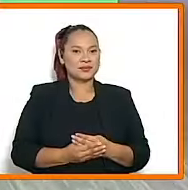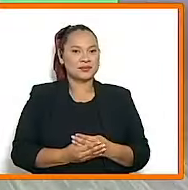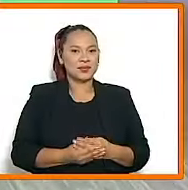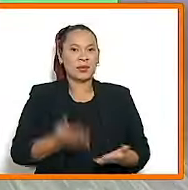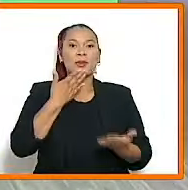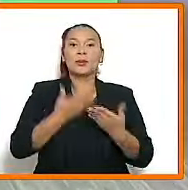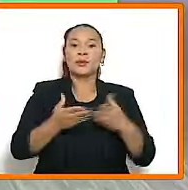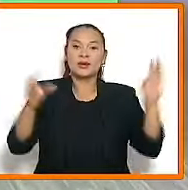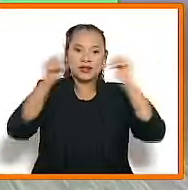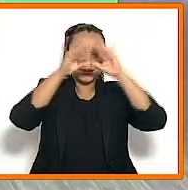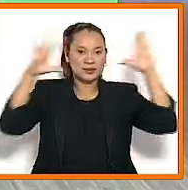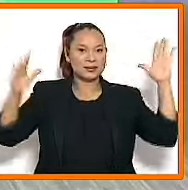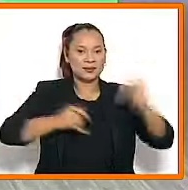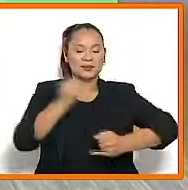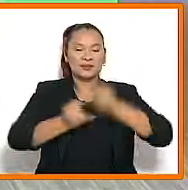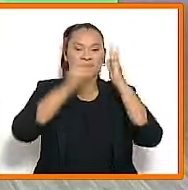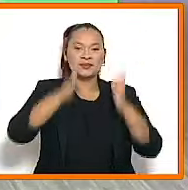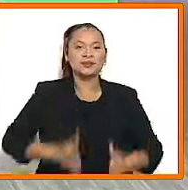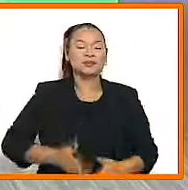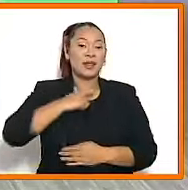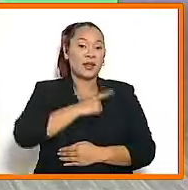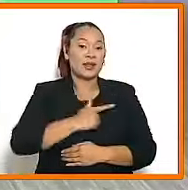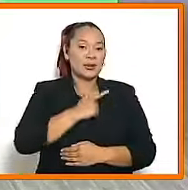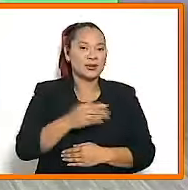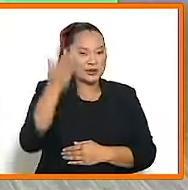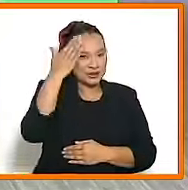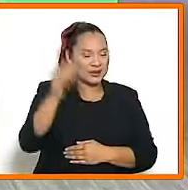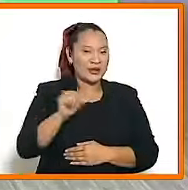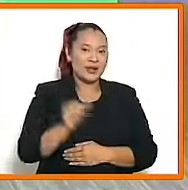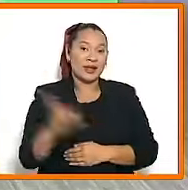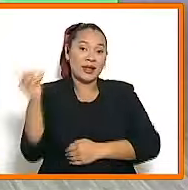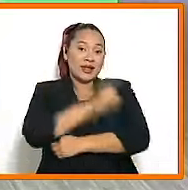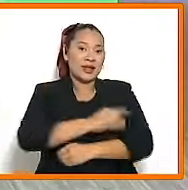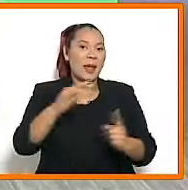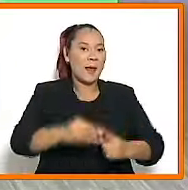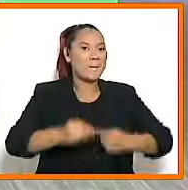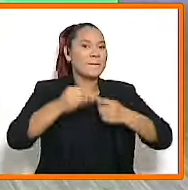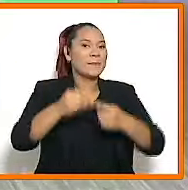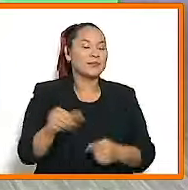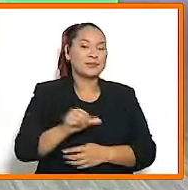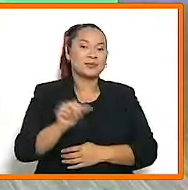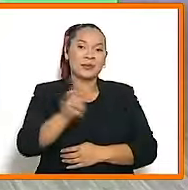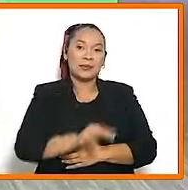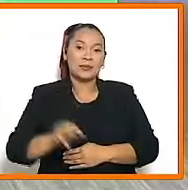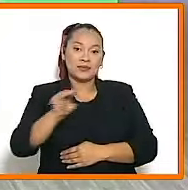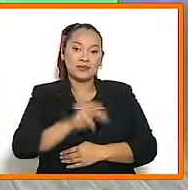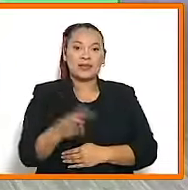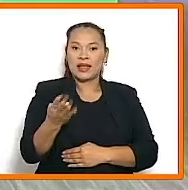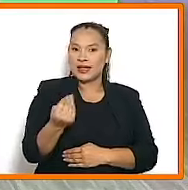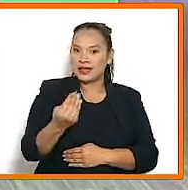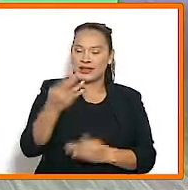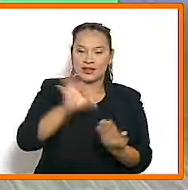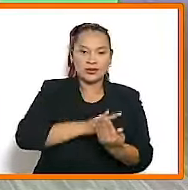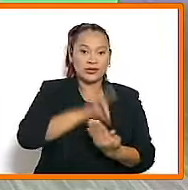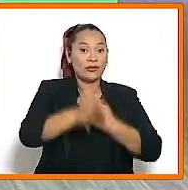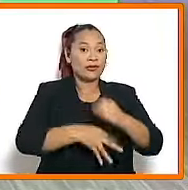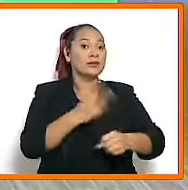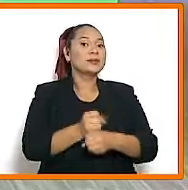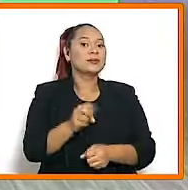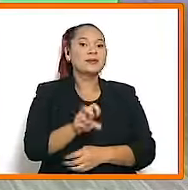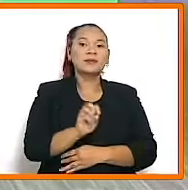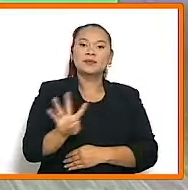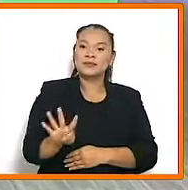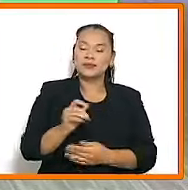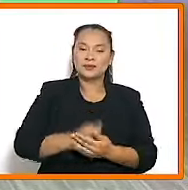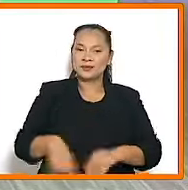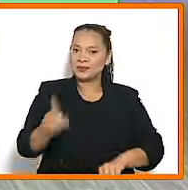Buenos días, queridos jugadores. Qué placer saludarlos en este día tan especial. Y es que hoy es miércoles 14 de febrero del año 2024. Y en